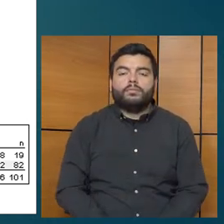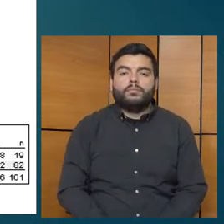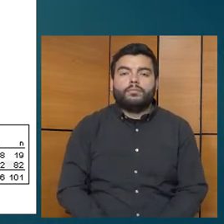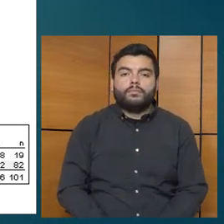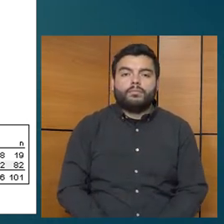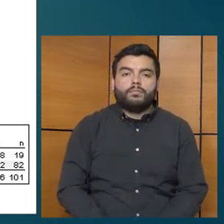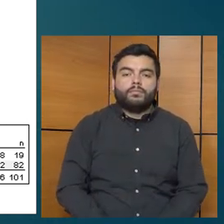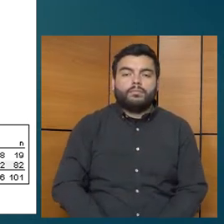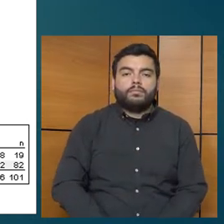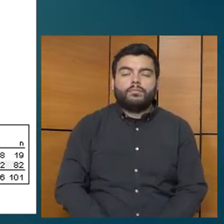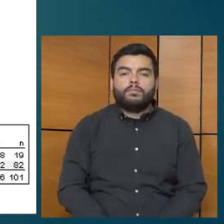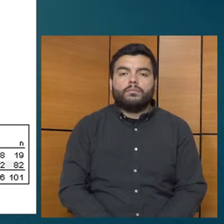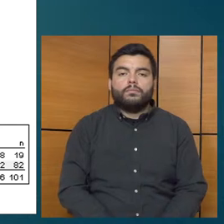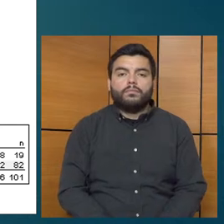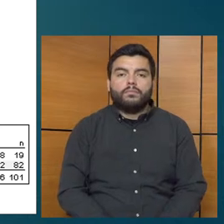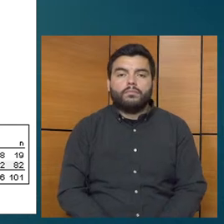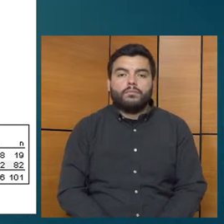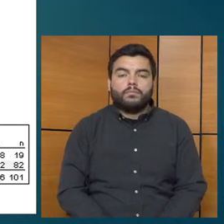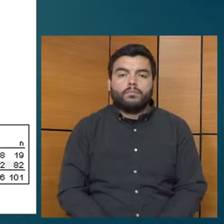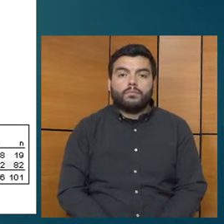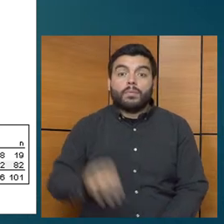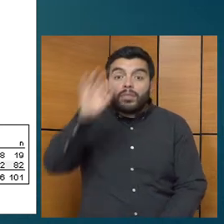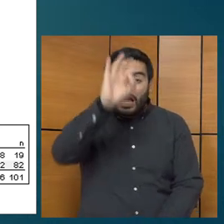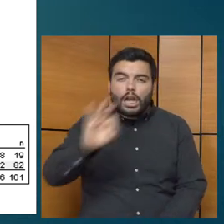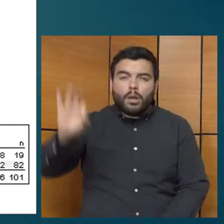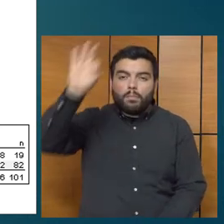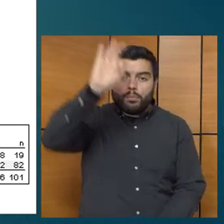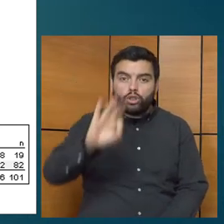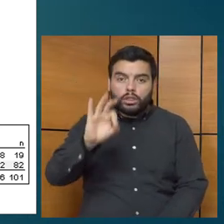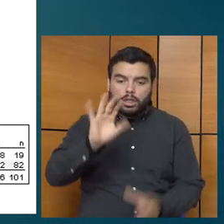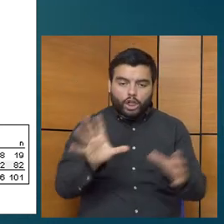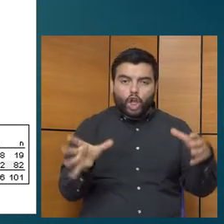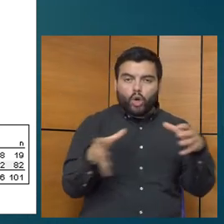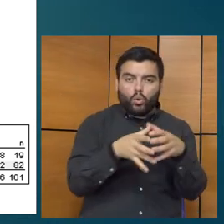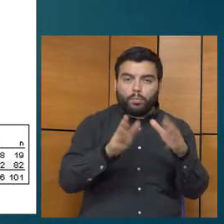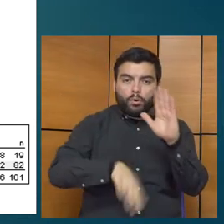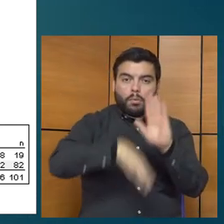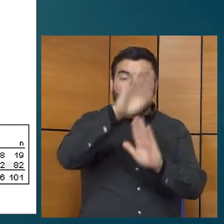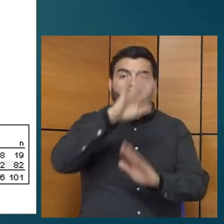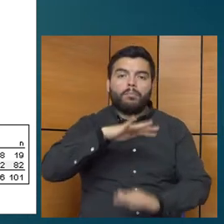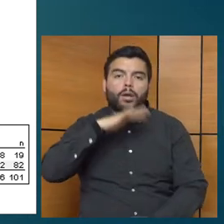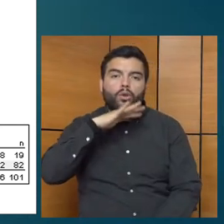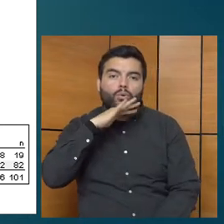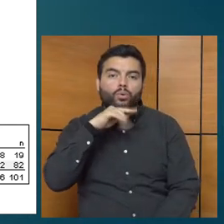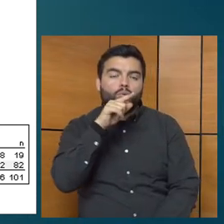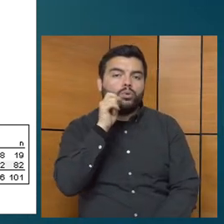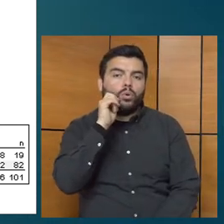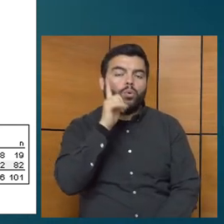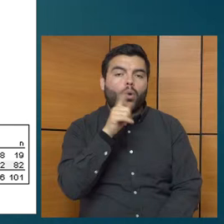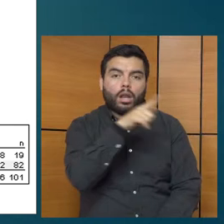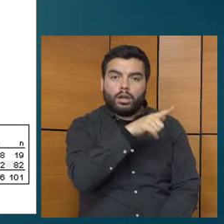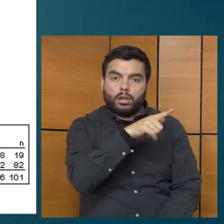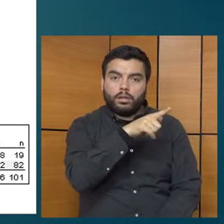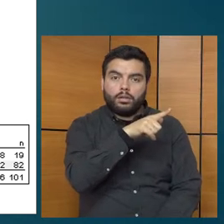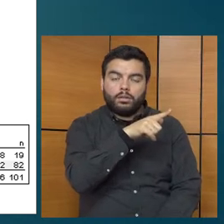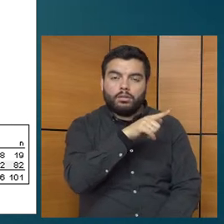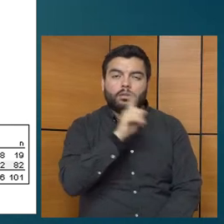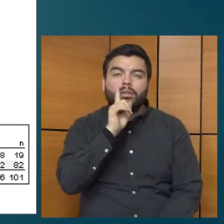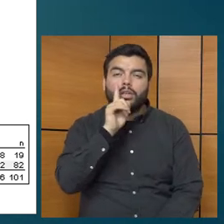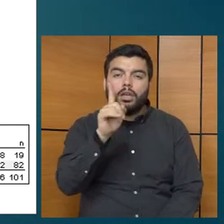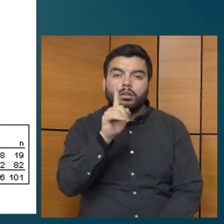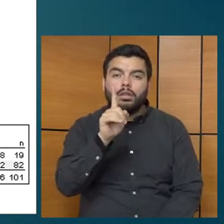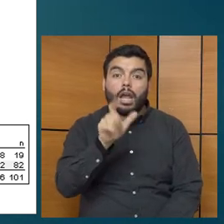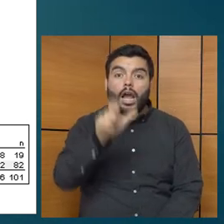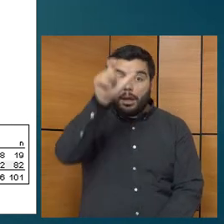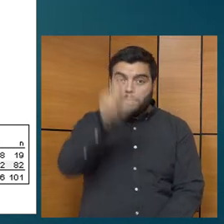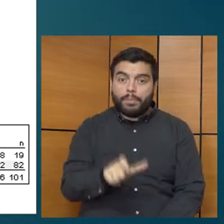Bueno, aquí podemos ver que el porcentaje de grupo o el grupo con mayor uso es este nodo de aquí, el nodo 9, que son personas